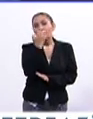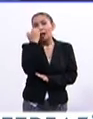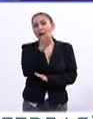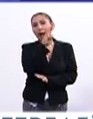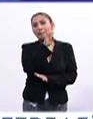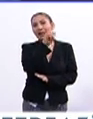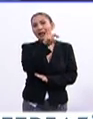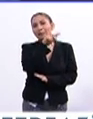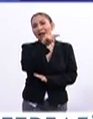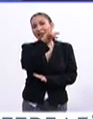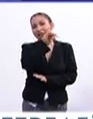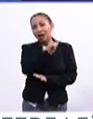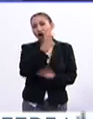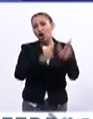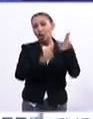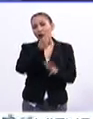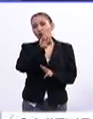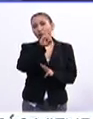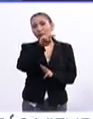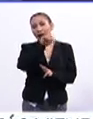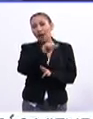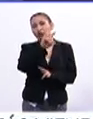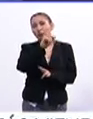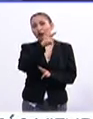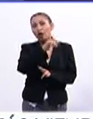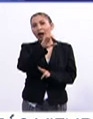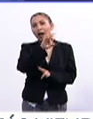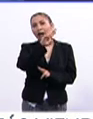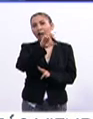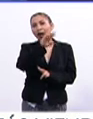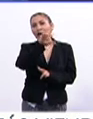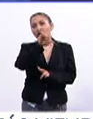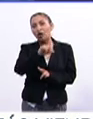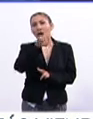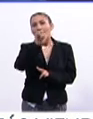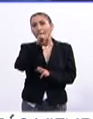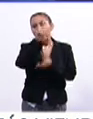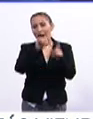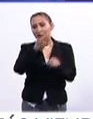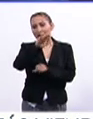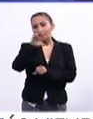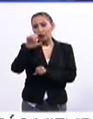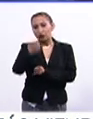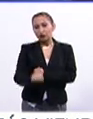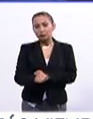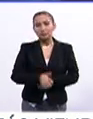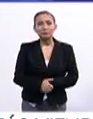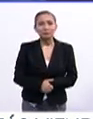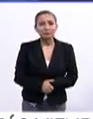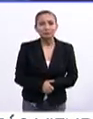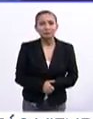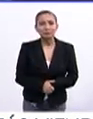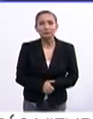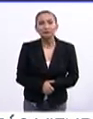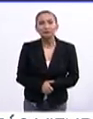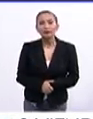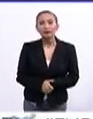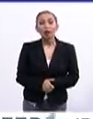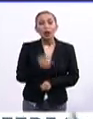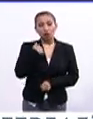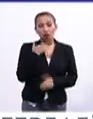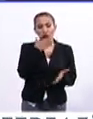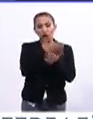Escuela Benemérita Normal Urbana Domingo Carballo Félix en La Paz, Baja California Sur. Correcto.